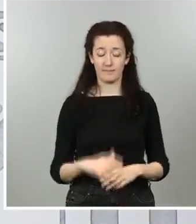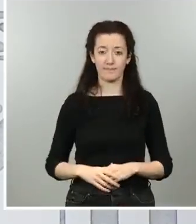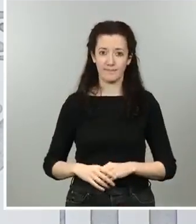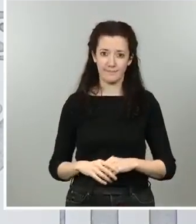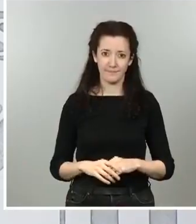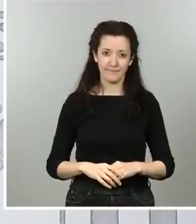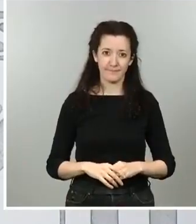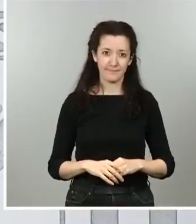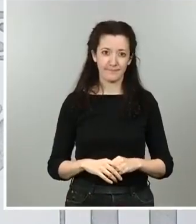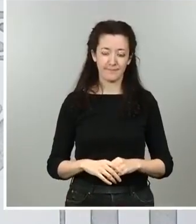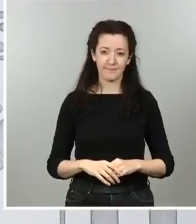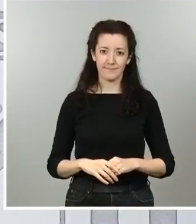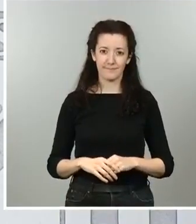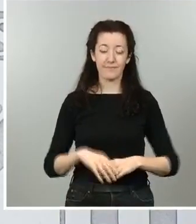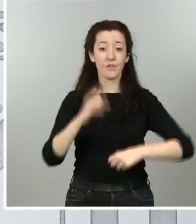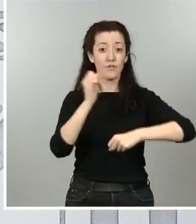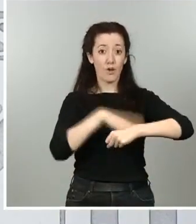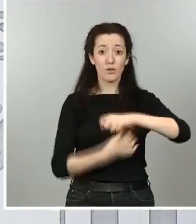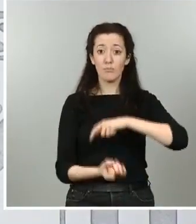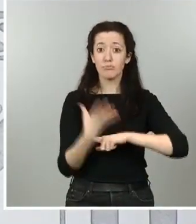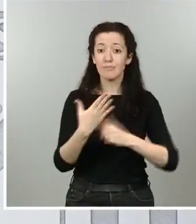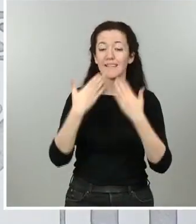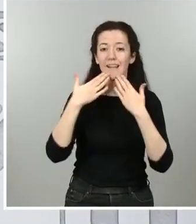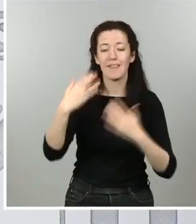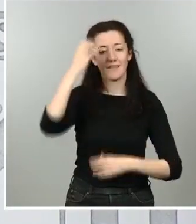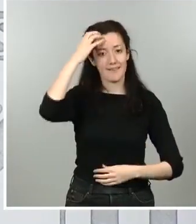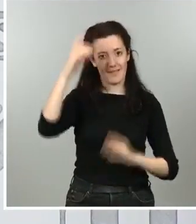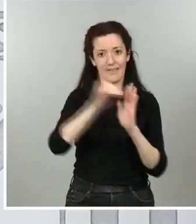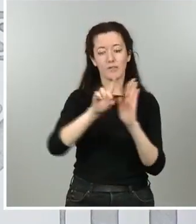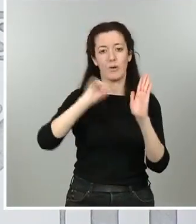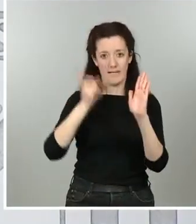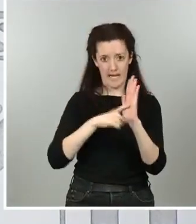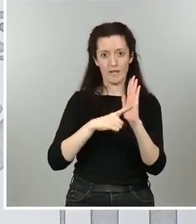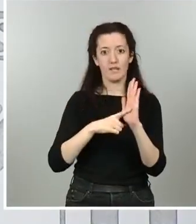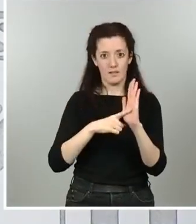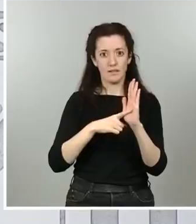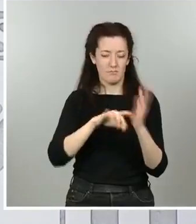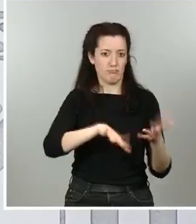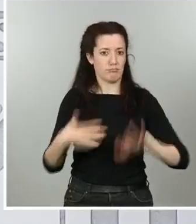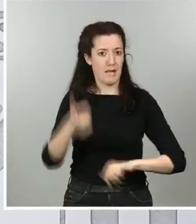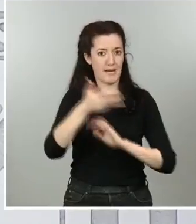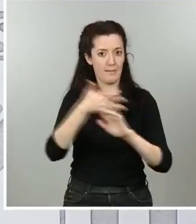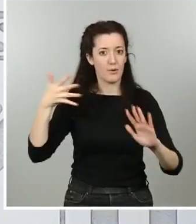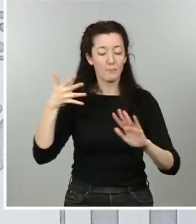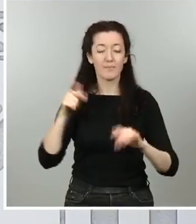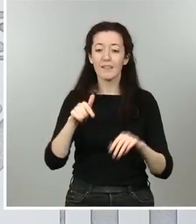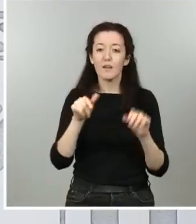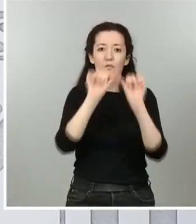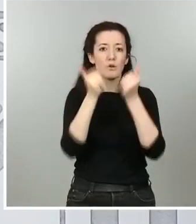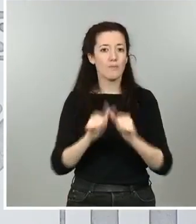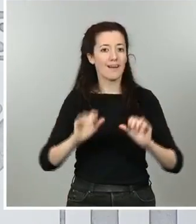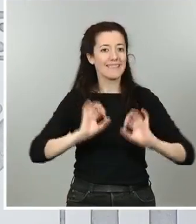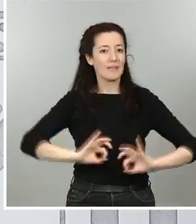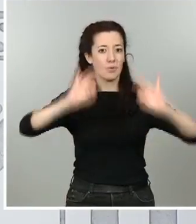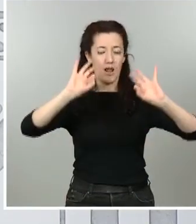ser aprobado mediante Real Decreto Ley, que agilizará su puesta en marcha y será un procedimiento excepcional y temporal